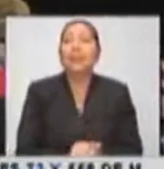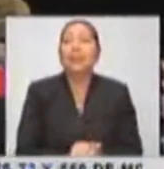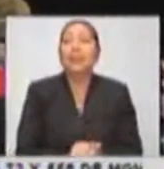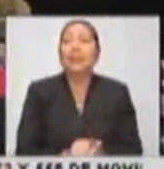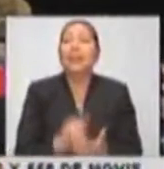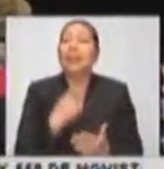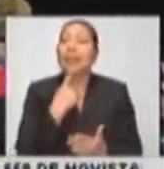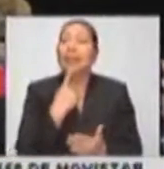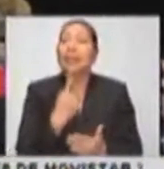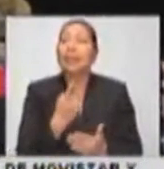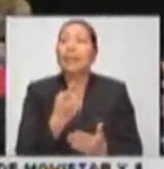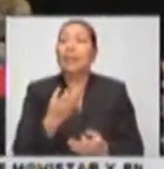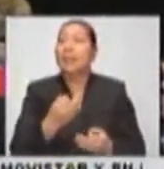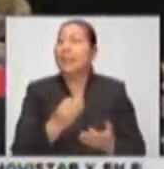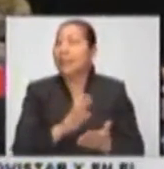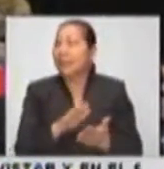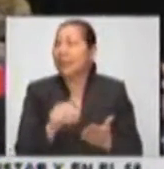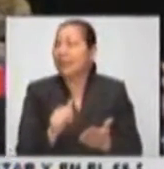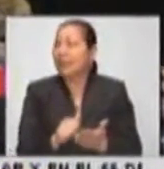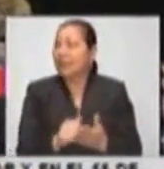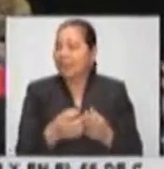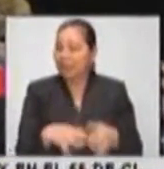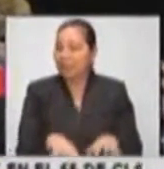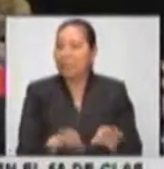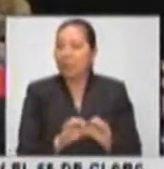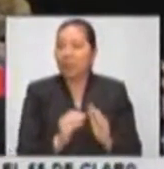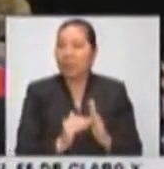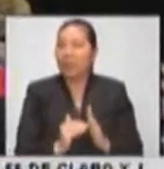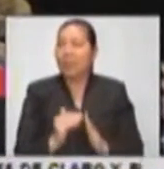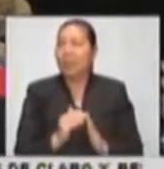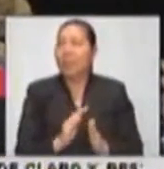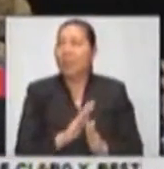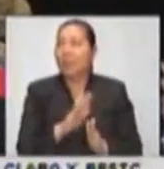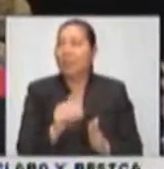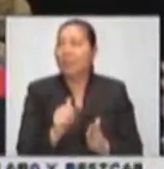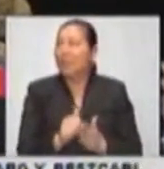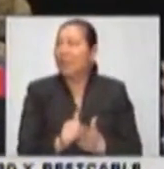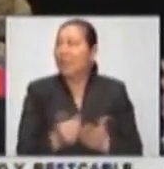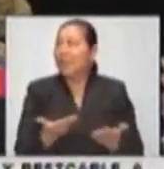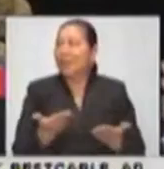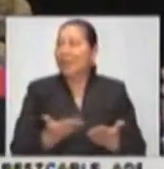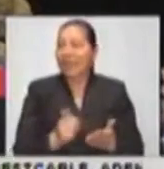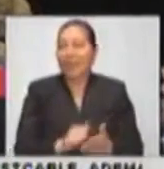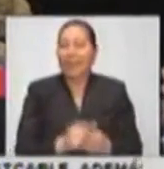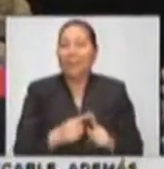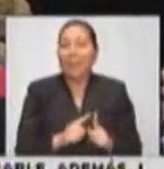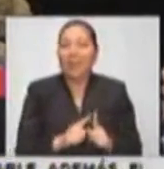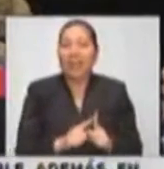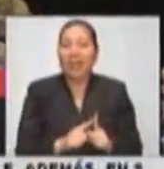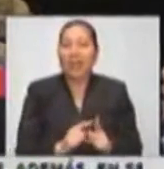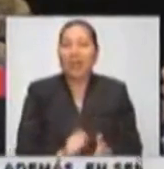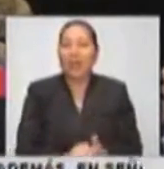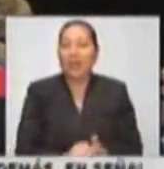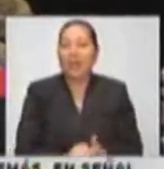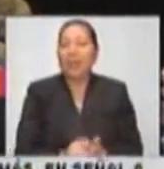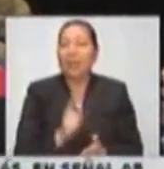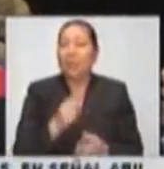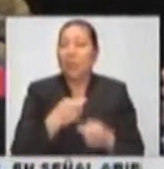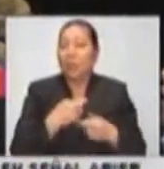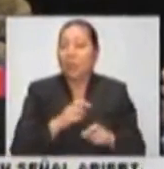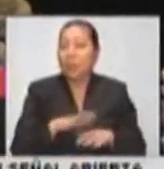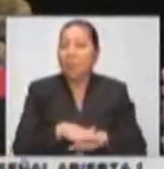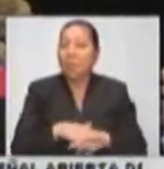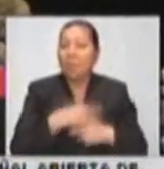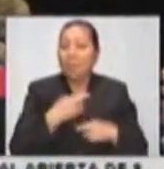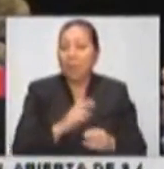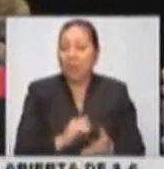ya he mencionado la estadística varias veces porque tiene una importancia enorme para entender realidades, pero por ejemplo, gestión pública y nosotros